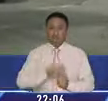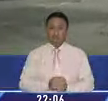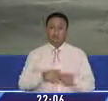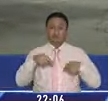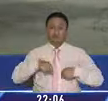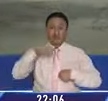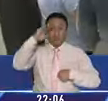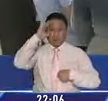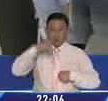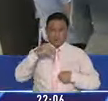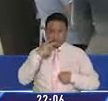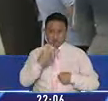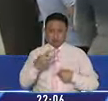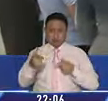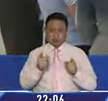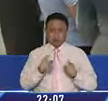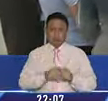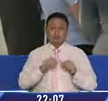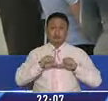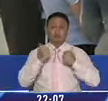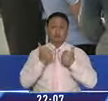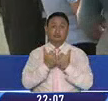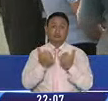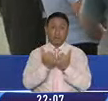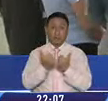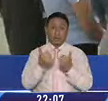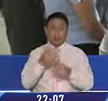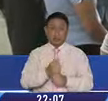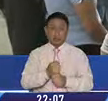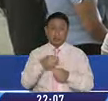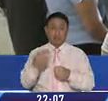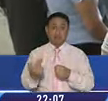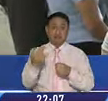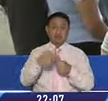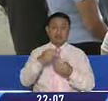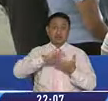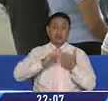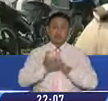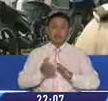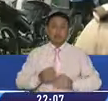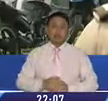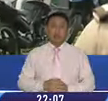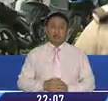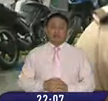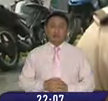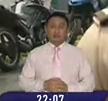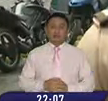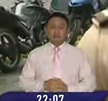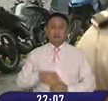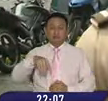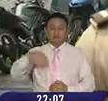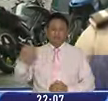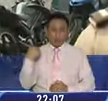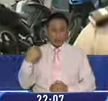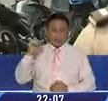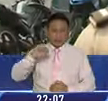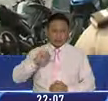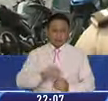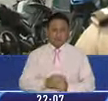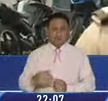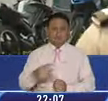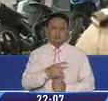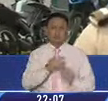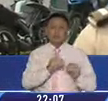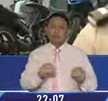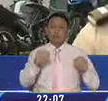patrullajes preventivos y asambleas de seguridad en las que participa la comunidad. Sí nos han reportado casos en los que ha habido un